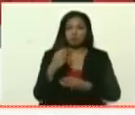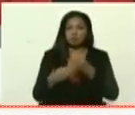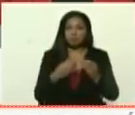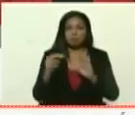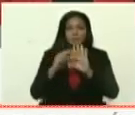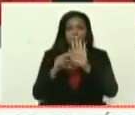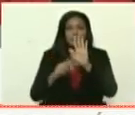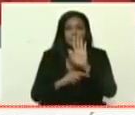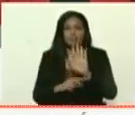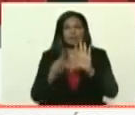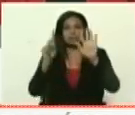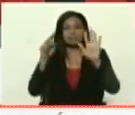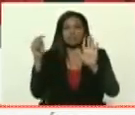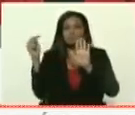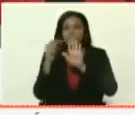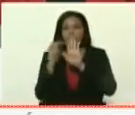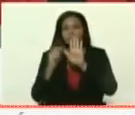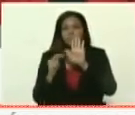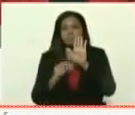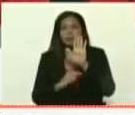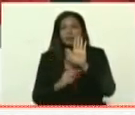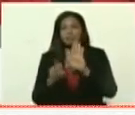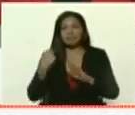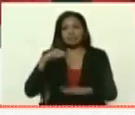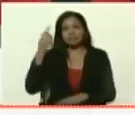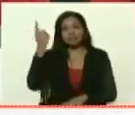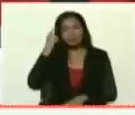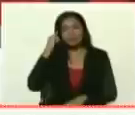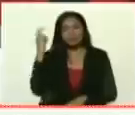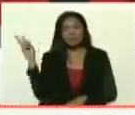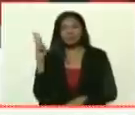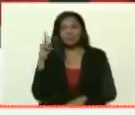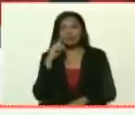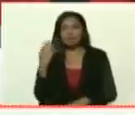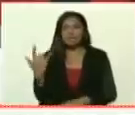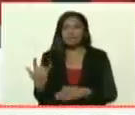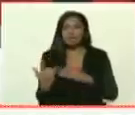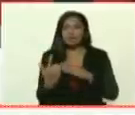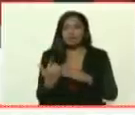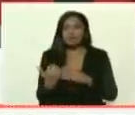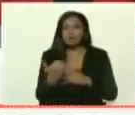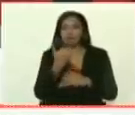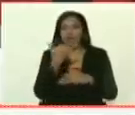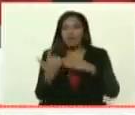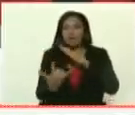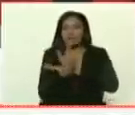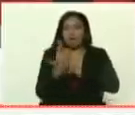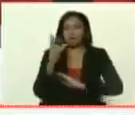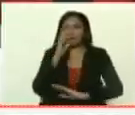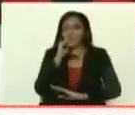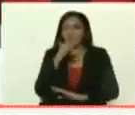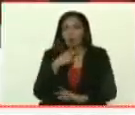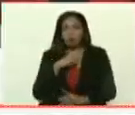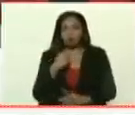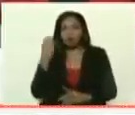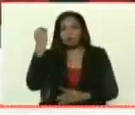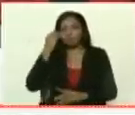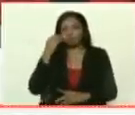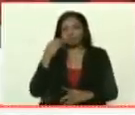agenda de 6 puntos. Debe saber Venezuela, no se dejen engañar, por corrientes falsas de